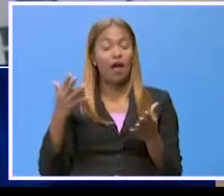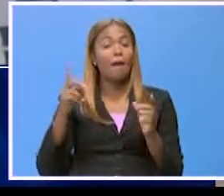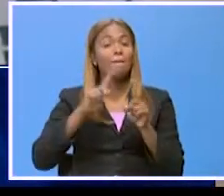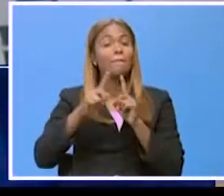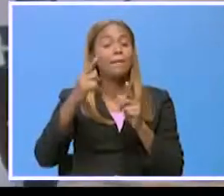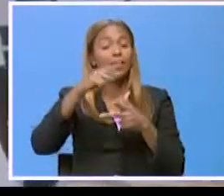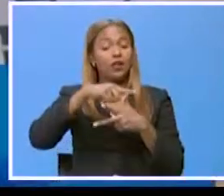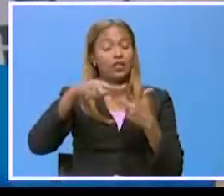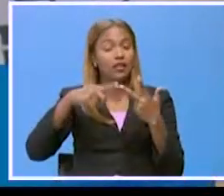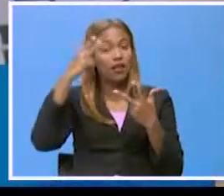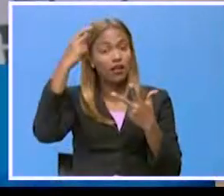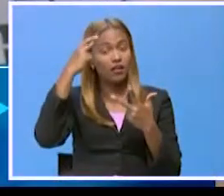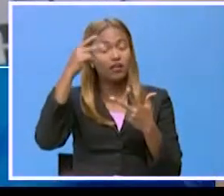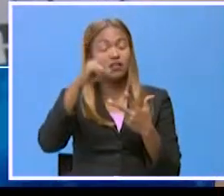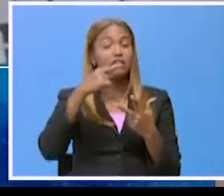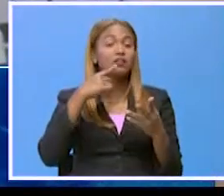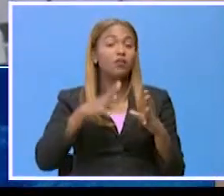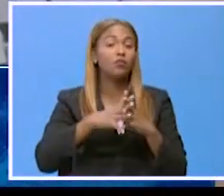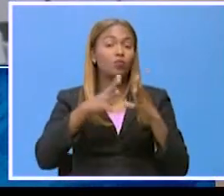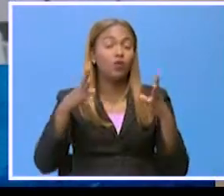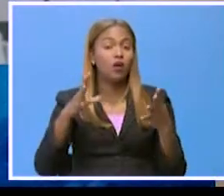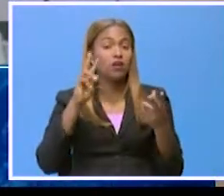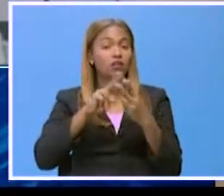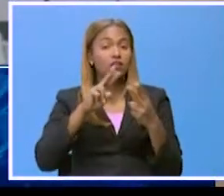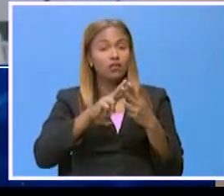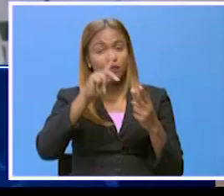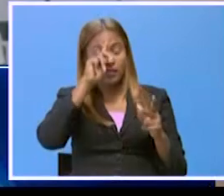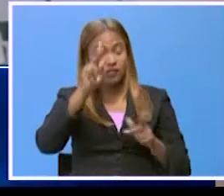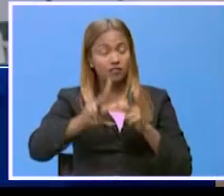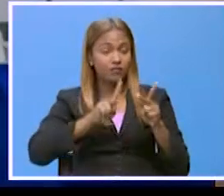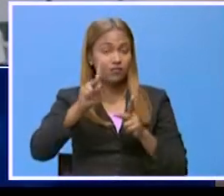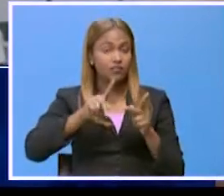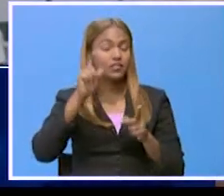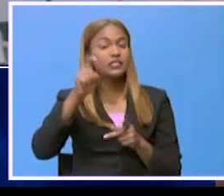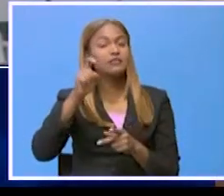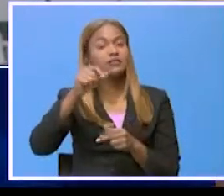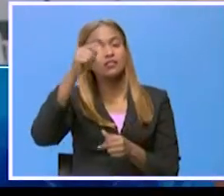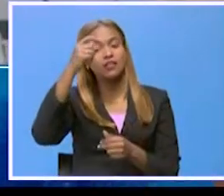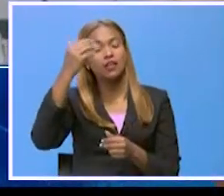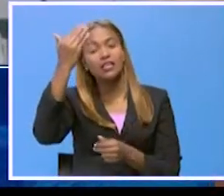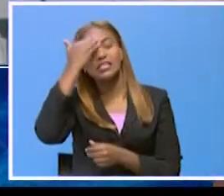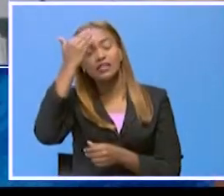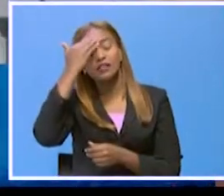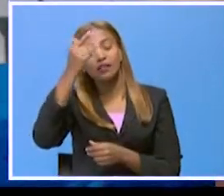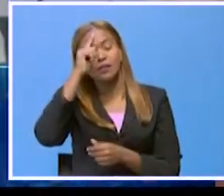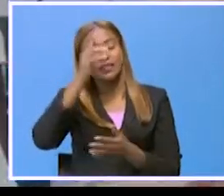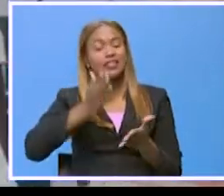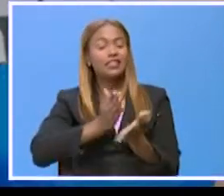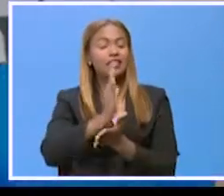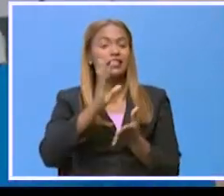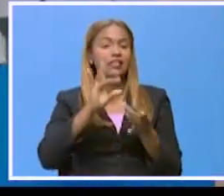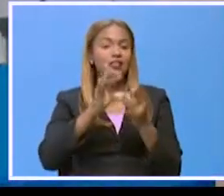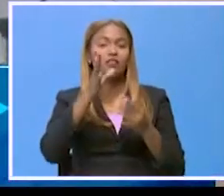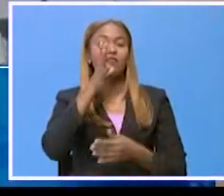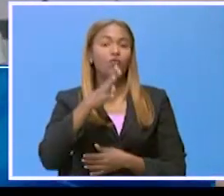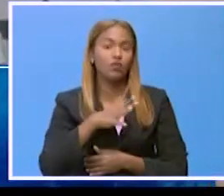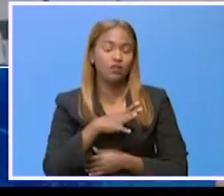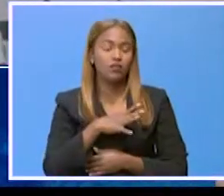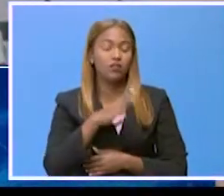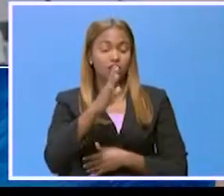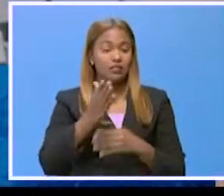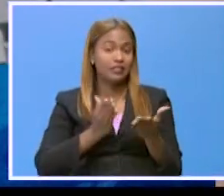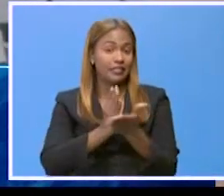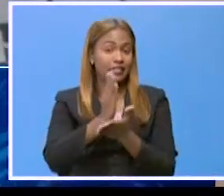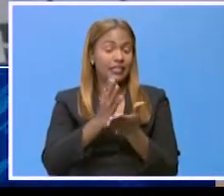que son bastante conocida por la sociedad debe ser reconocida como un derecho de las mujeres un